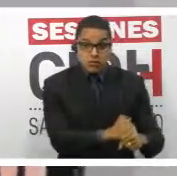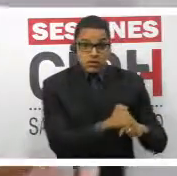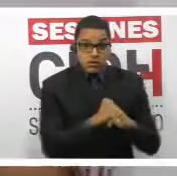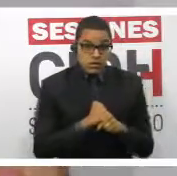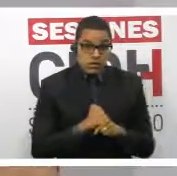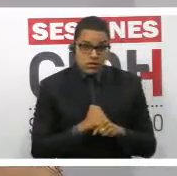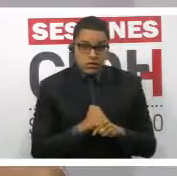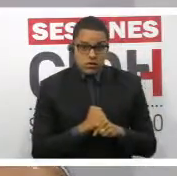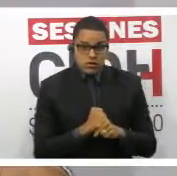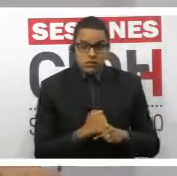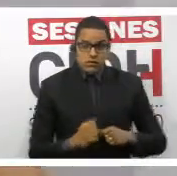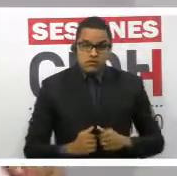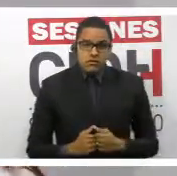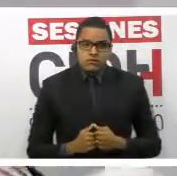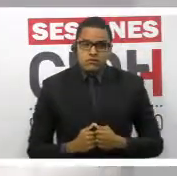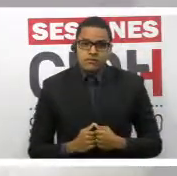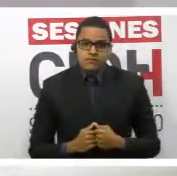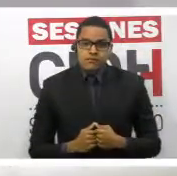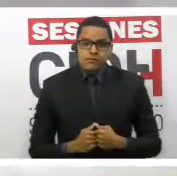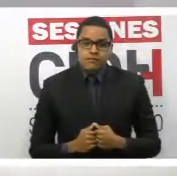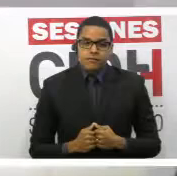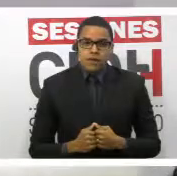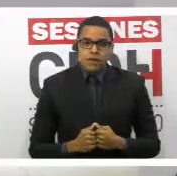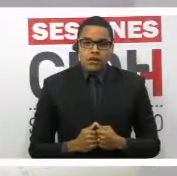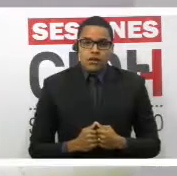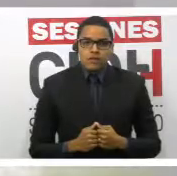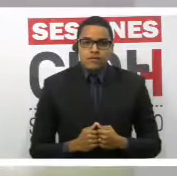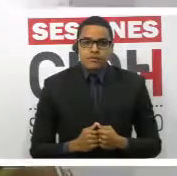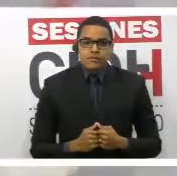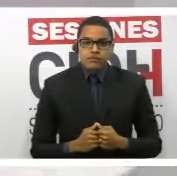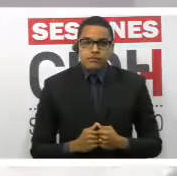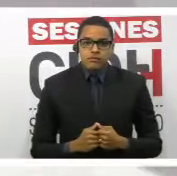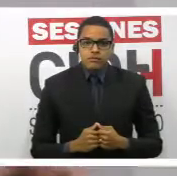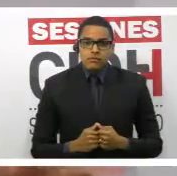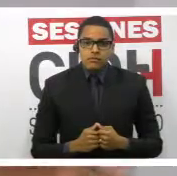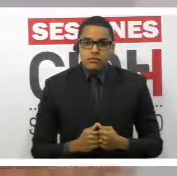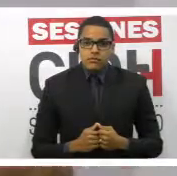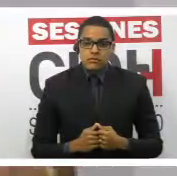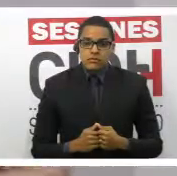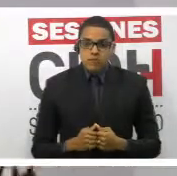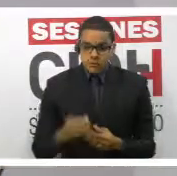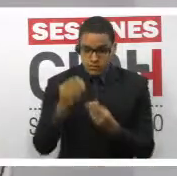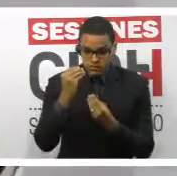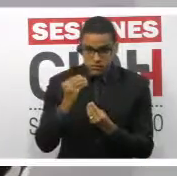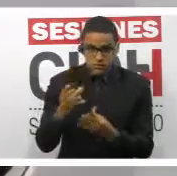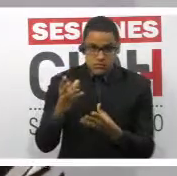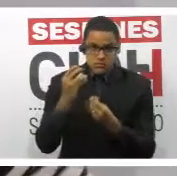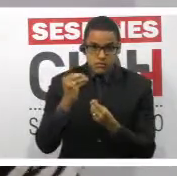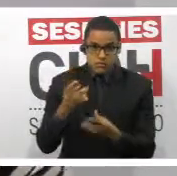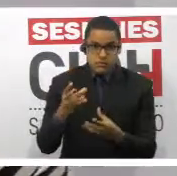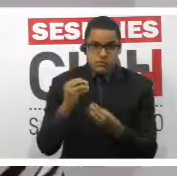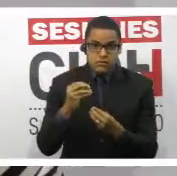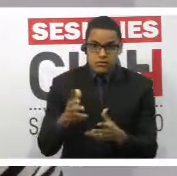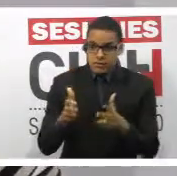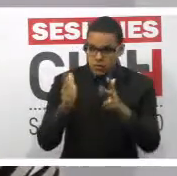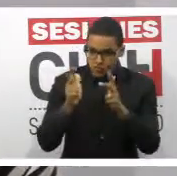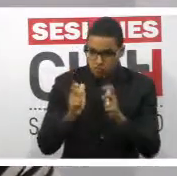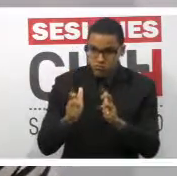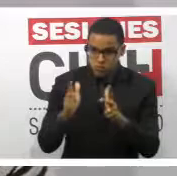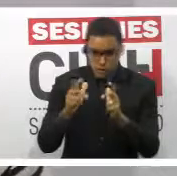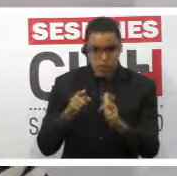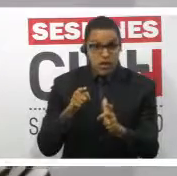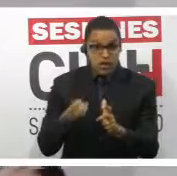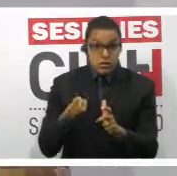la información que nos proporciona bueno va a ser muy muy útil para poder